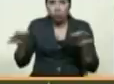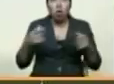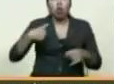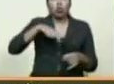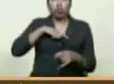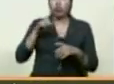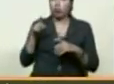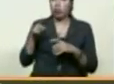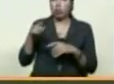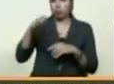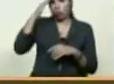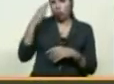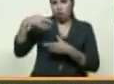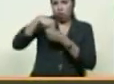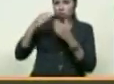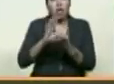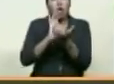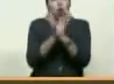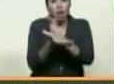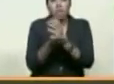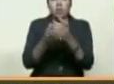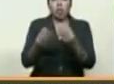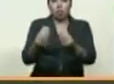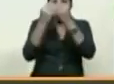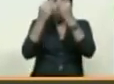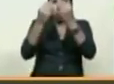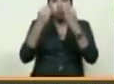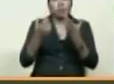estudiamos mucho. Nosotros lo